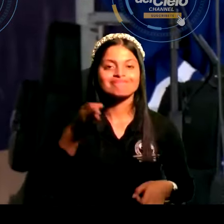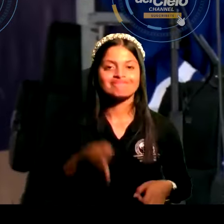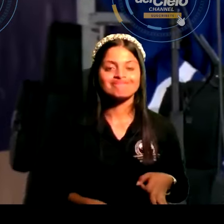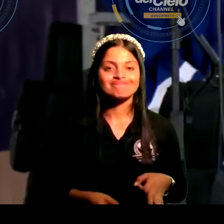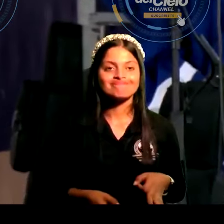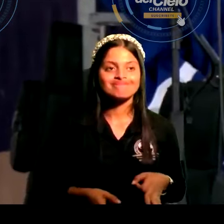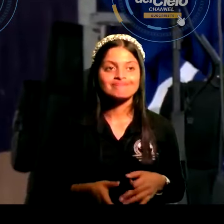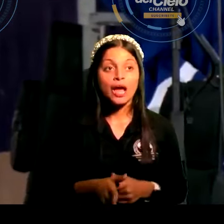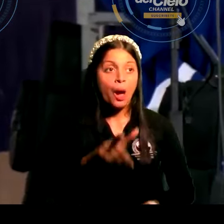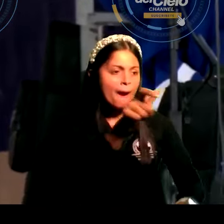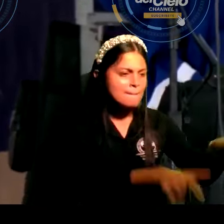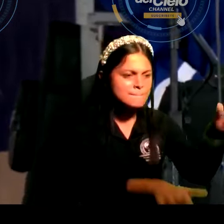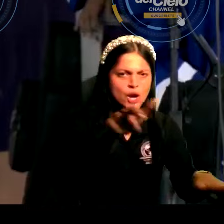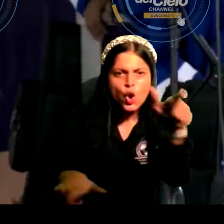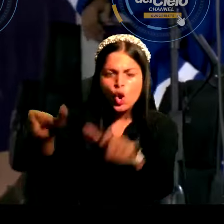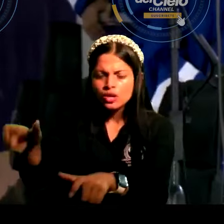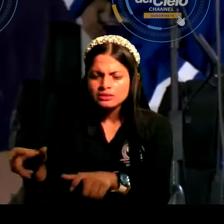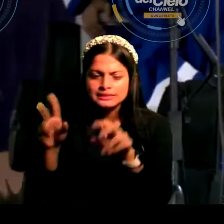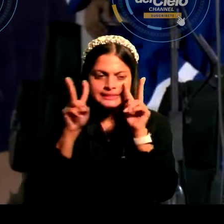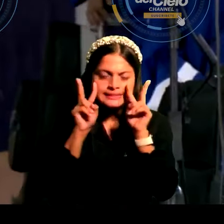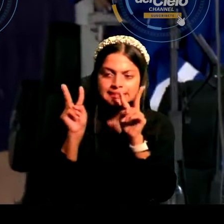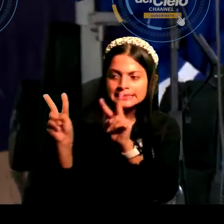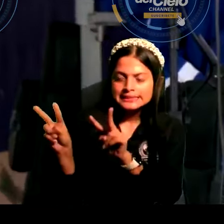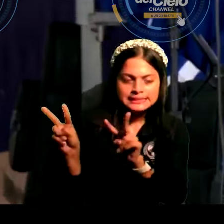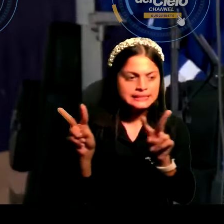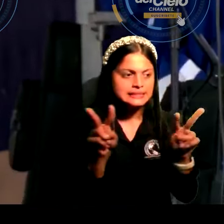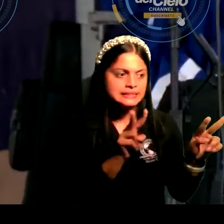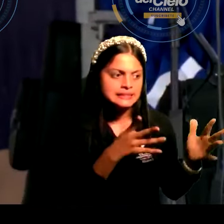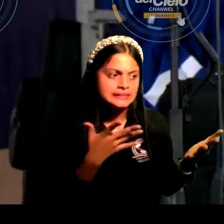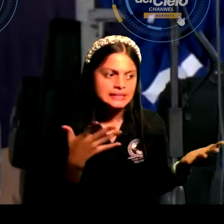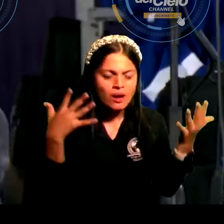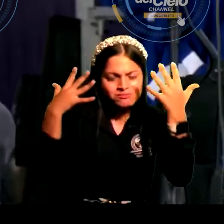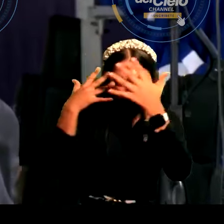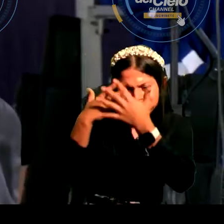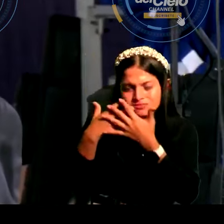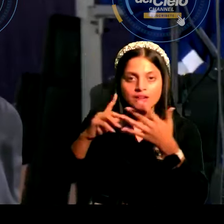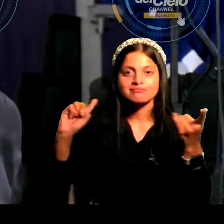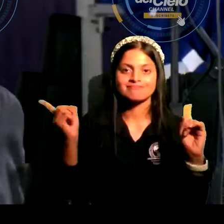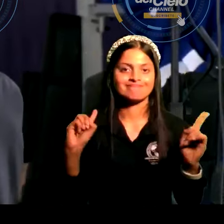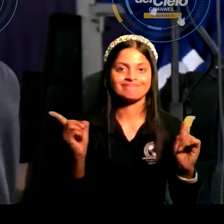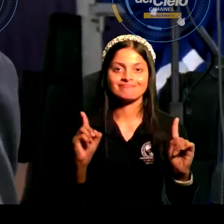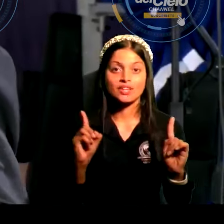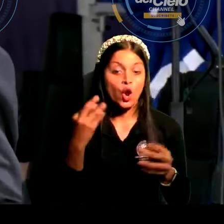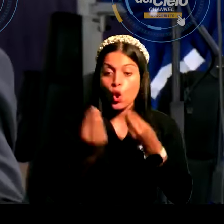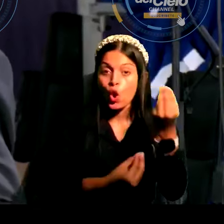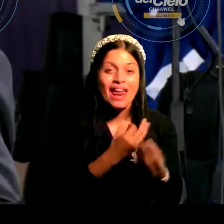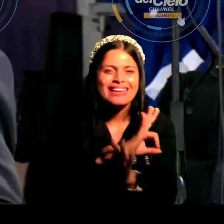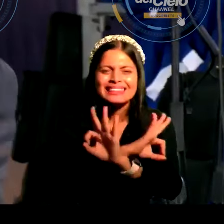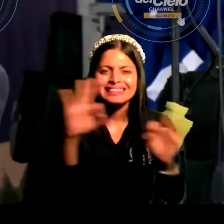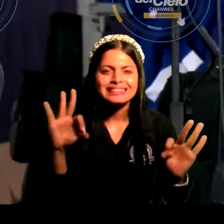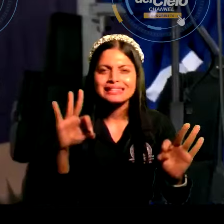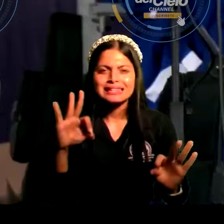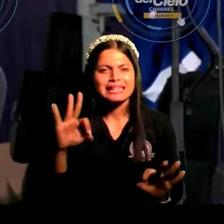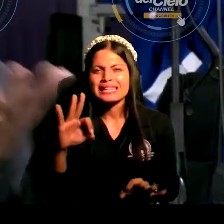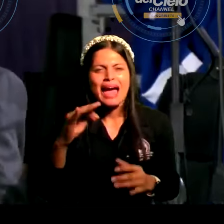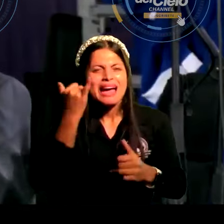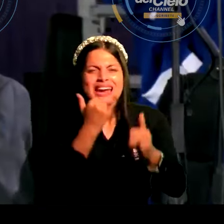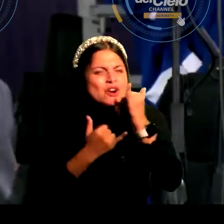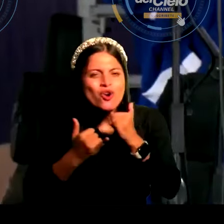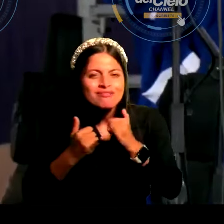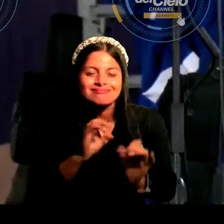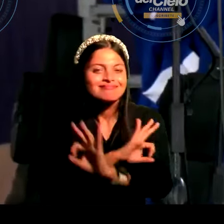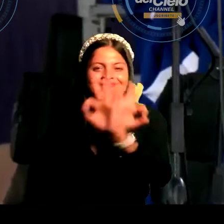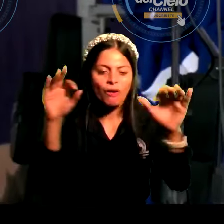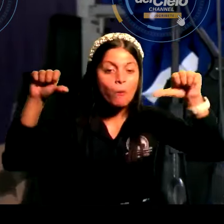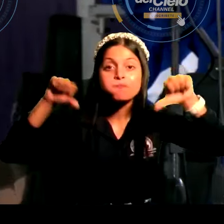personas creyeran esto, no se esconderían para hacer lo malo. No, ¿por qué? Al ser humano lo